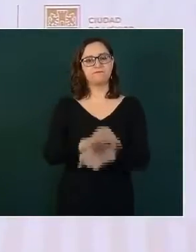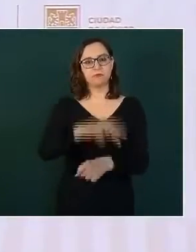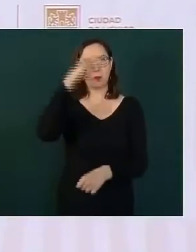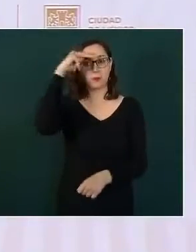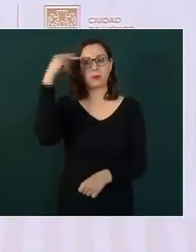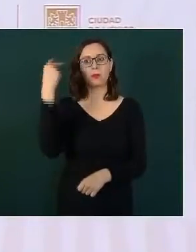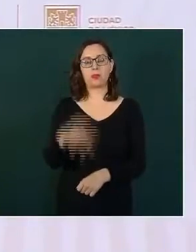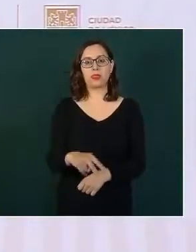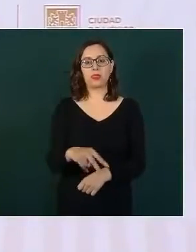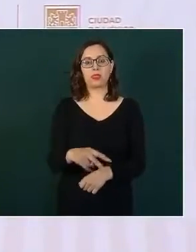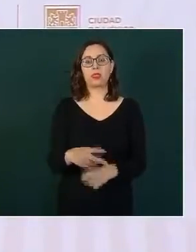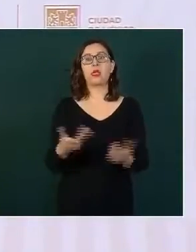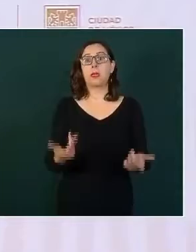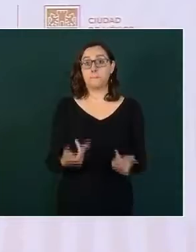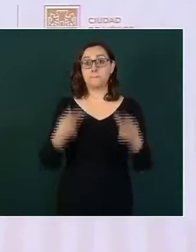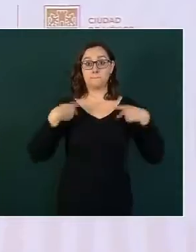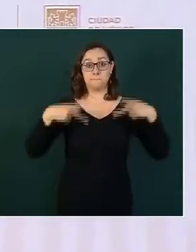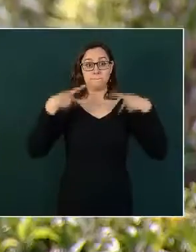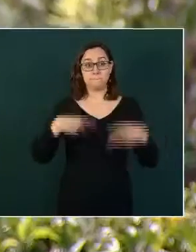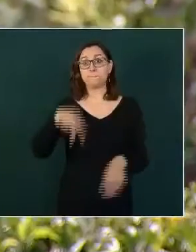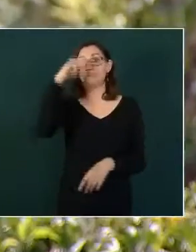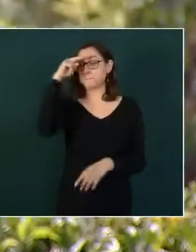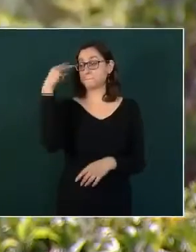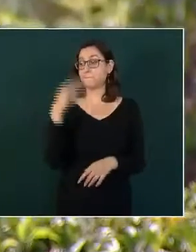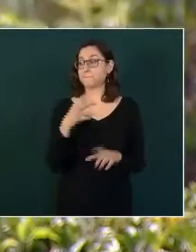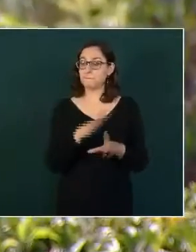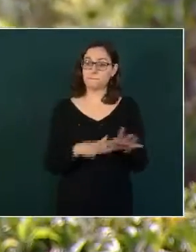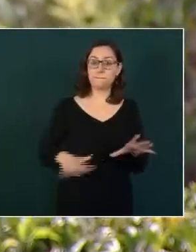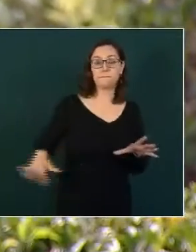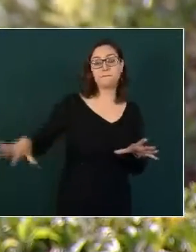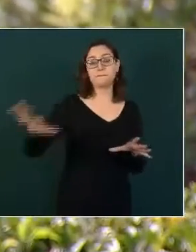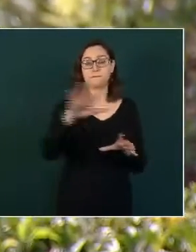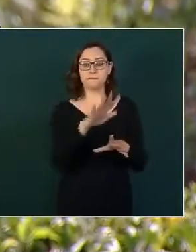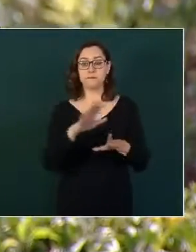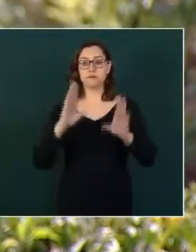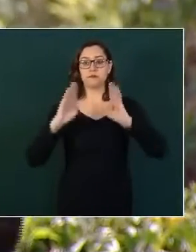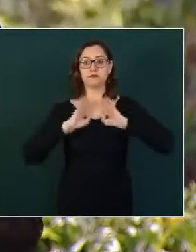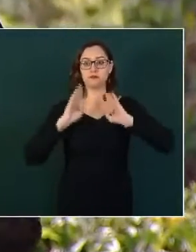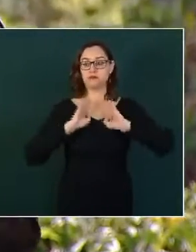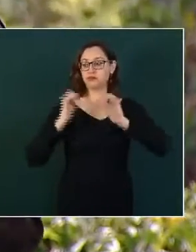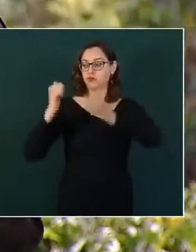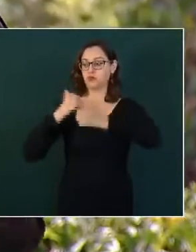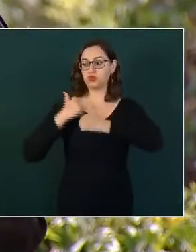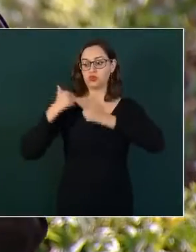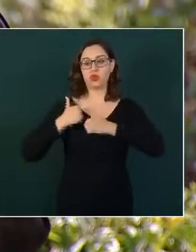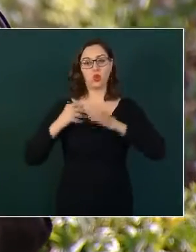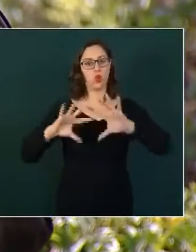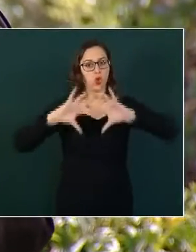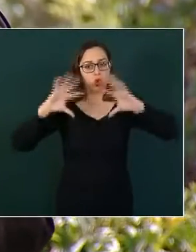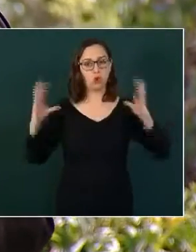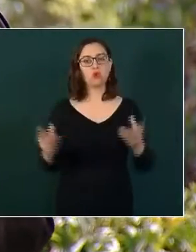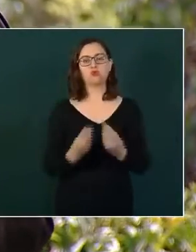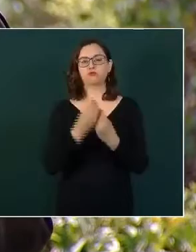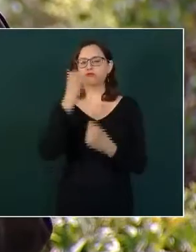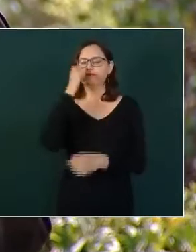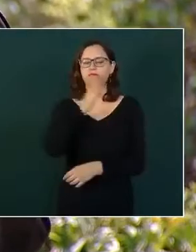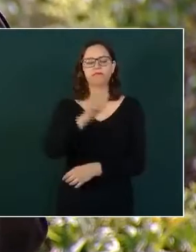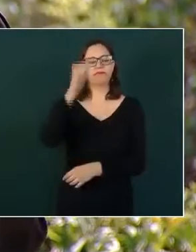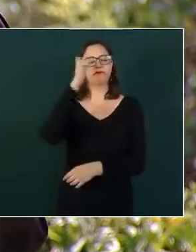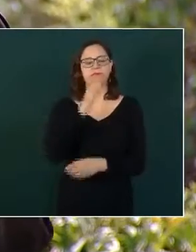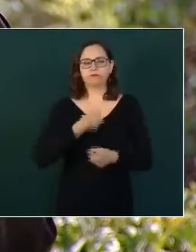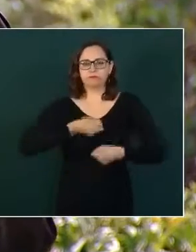Porque por México y su pueblo, los soldados de tierra y aire siempre daremos nuestros mayores